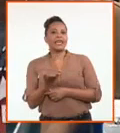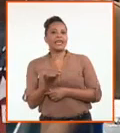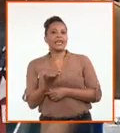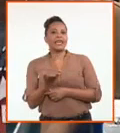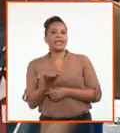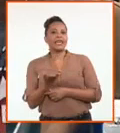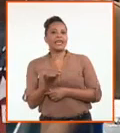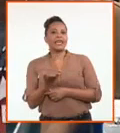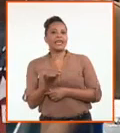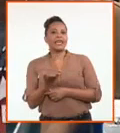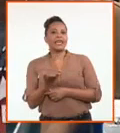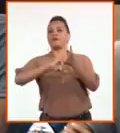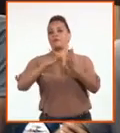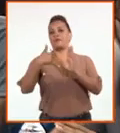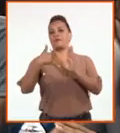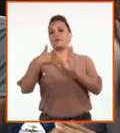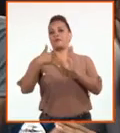proyecto, porque encuentre en él